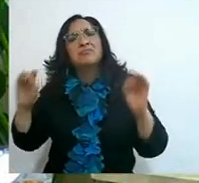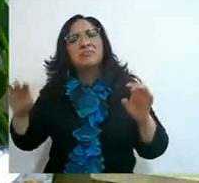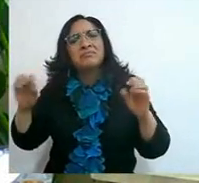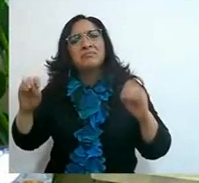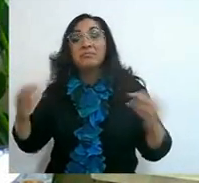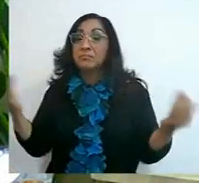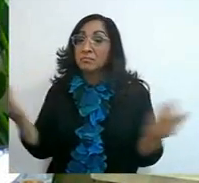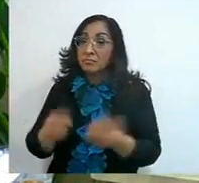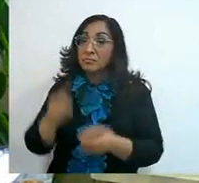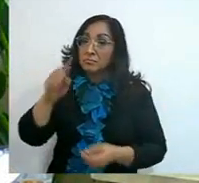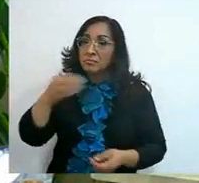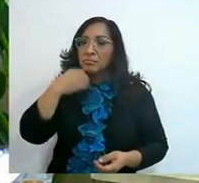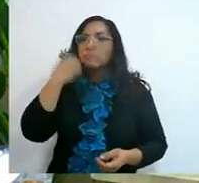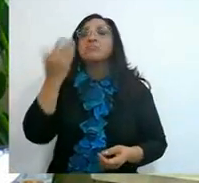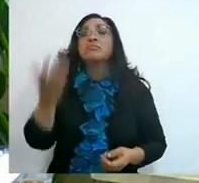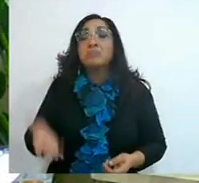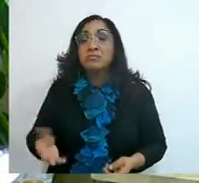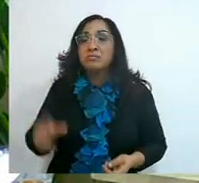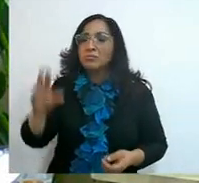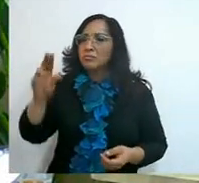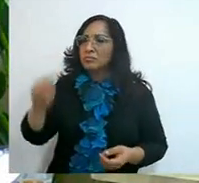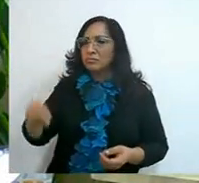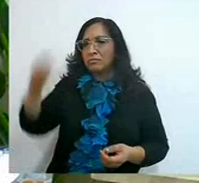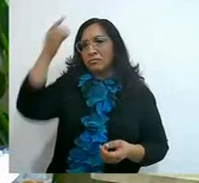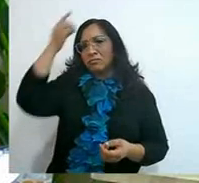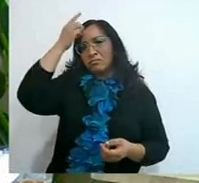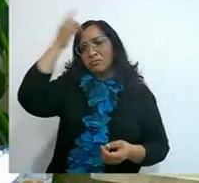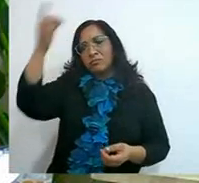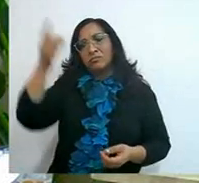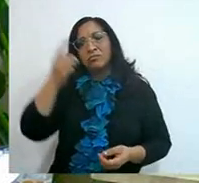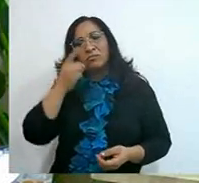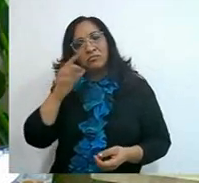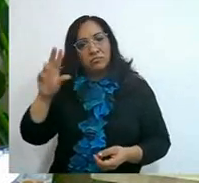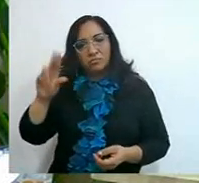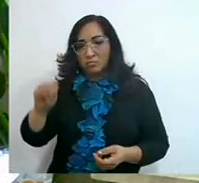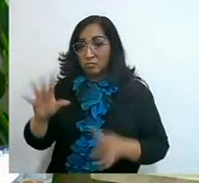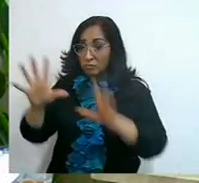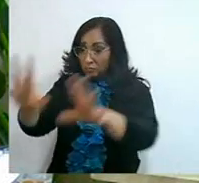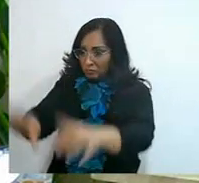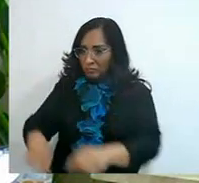que tú le mandes. Dios dijo que enviaría ángeles, agárrate uno.